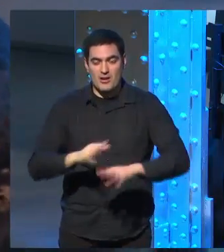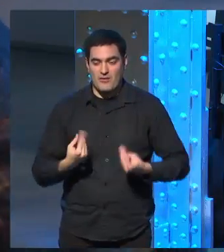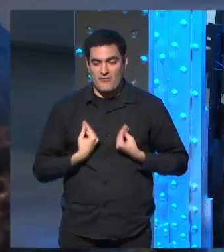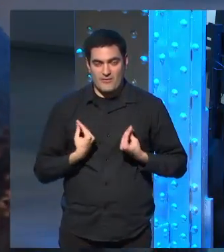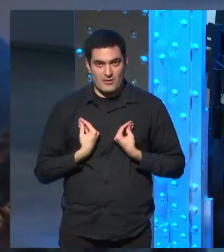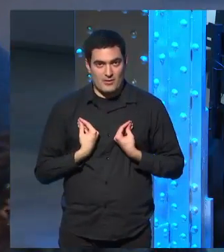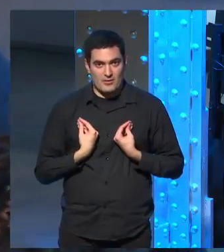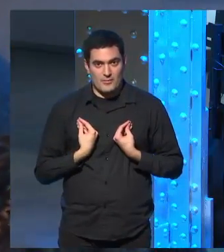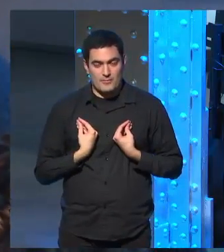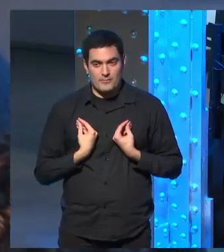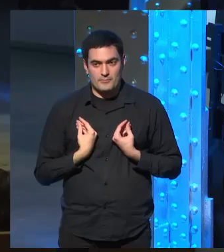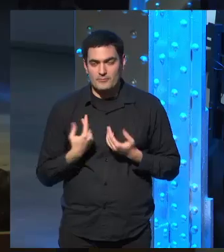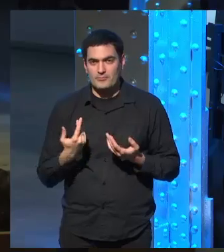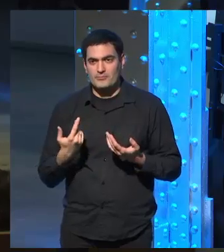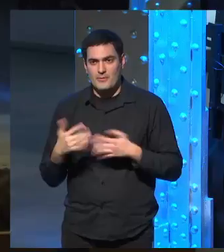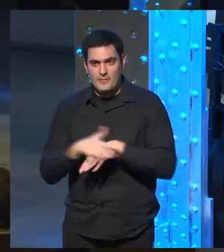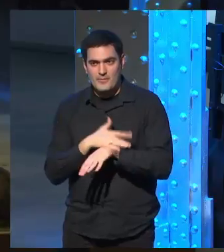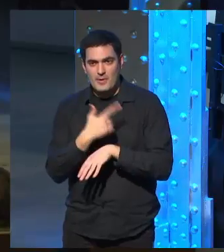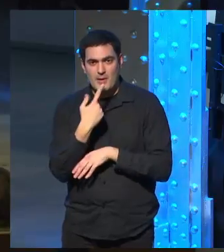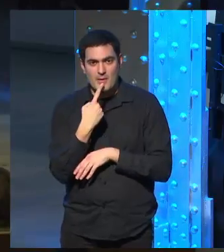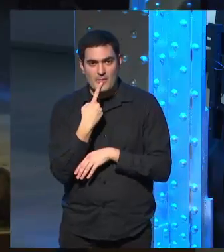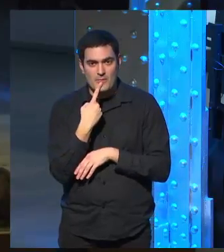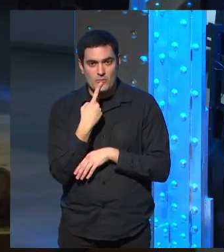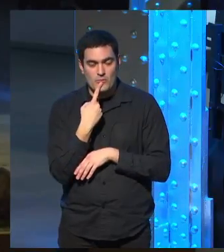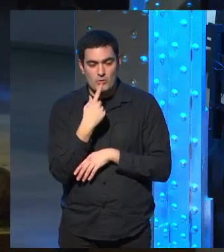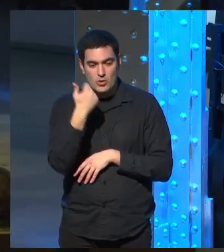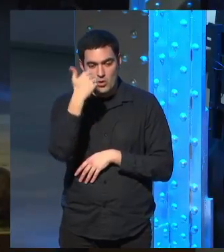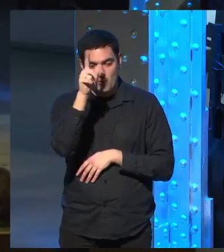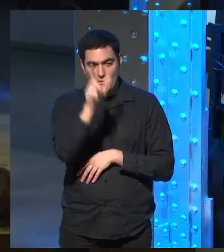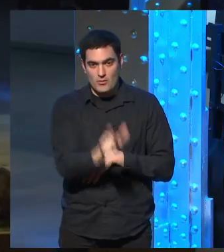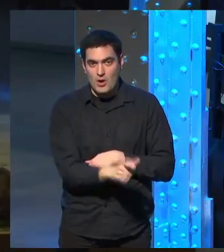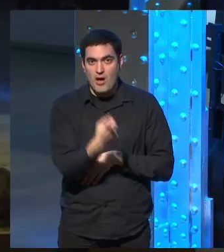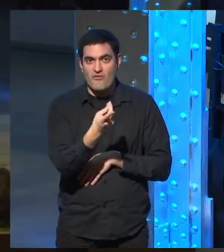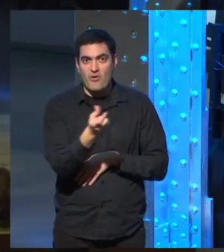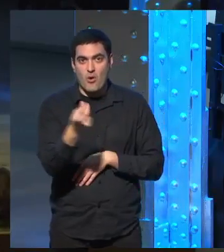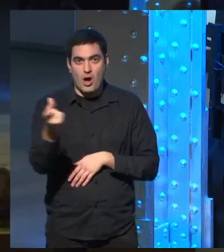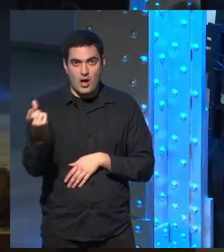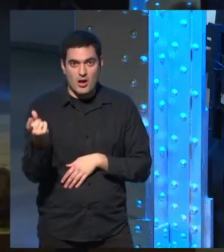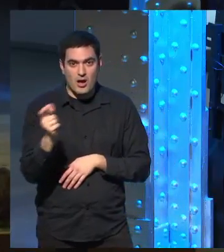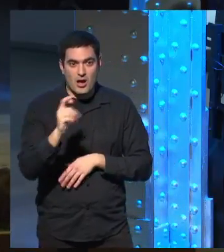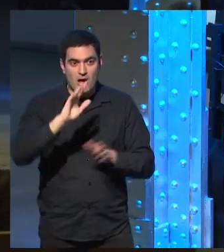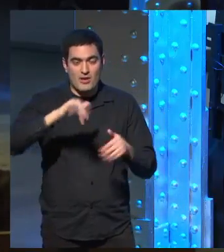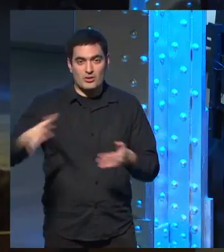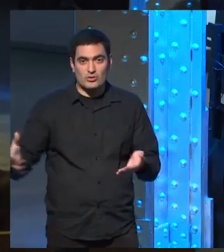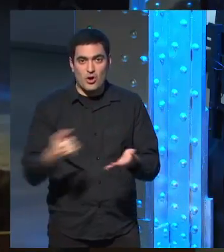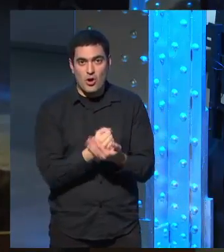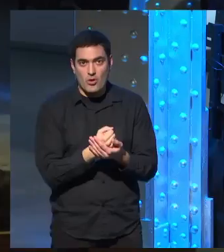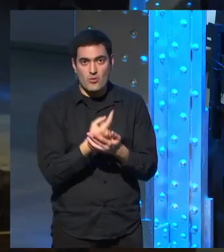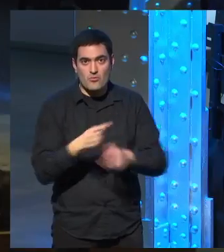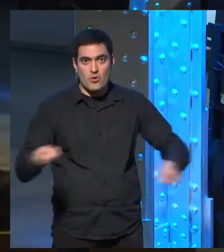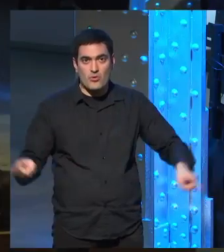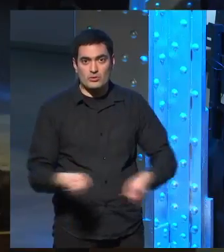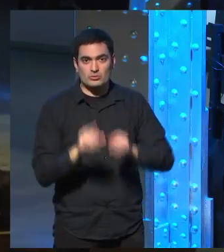diría en nuestra tierra, se casca el tío, una fuga. Al final de toda su obra, donde ha compuesto todos